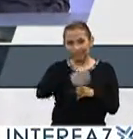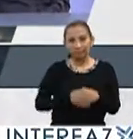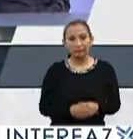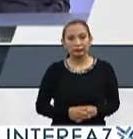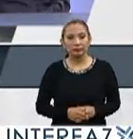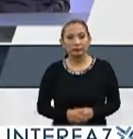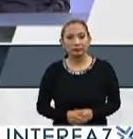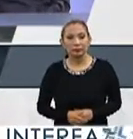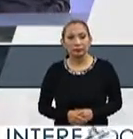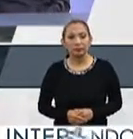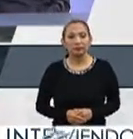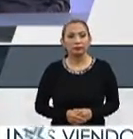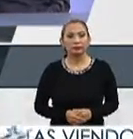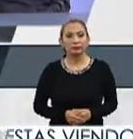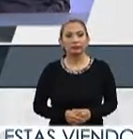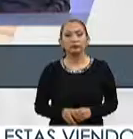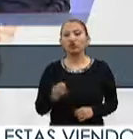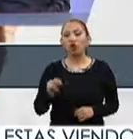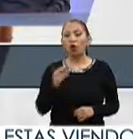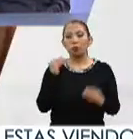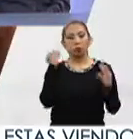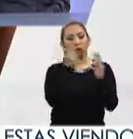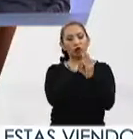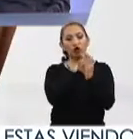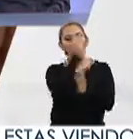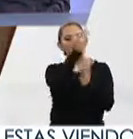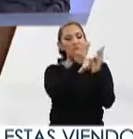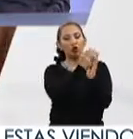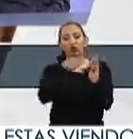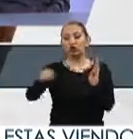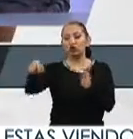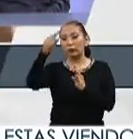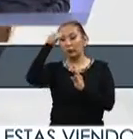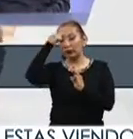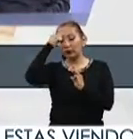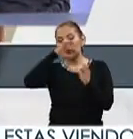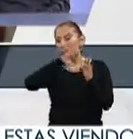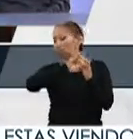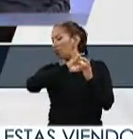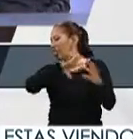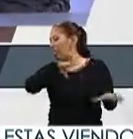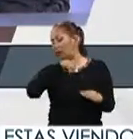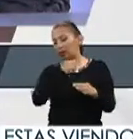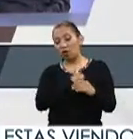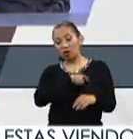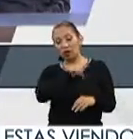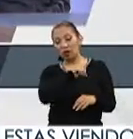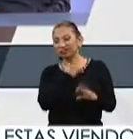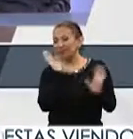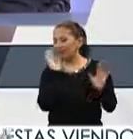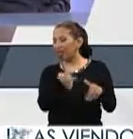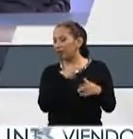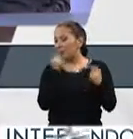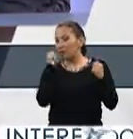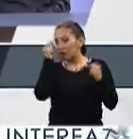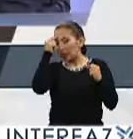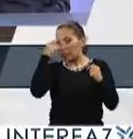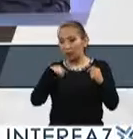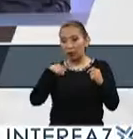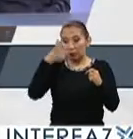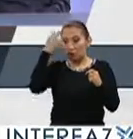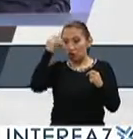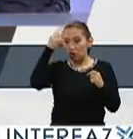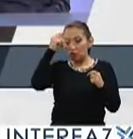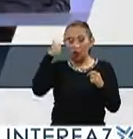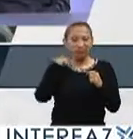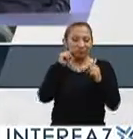mencionabas, no hacerle caso a este mundo mental y tampoco a la salud, ¿no? En este caso. Yo creo que una de las